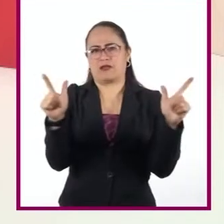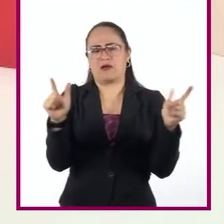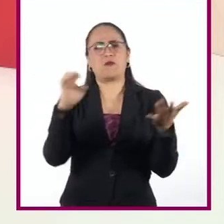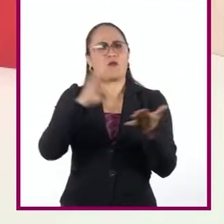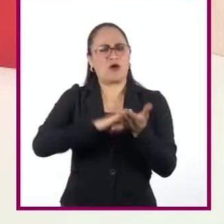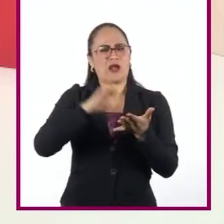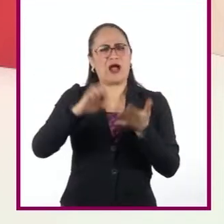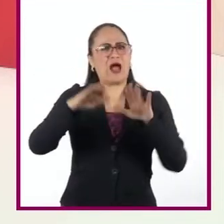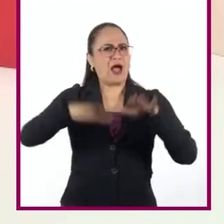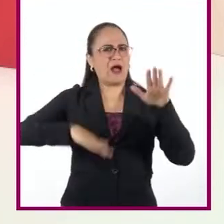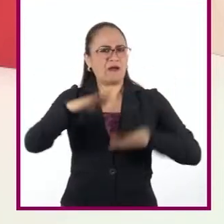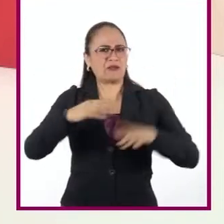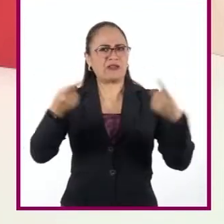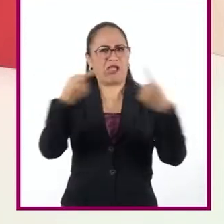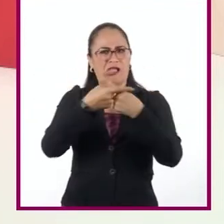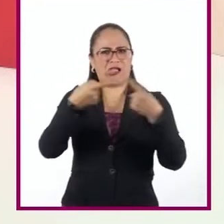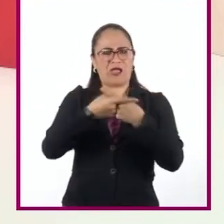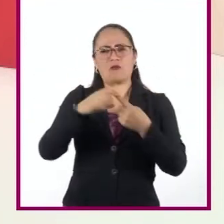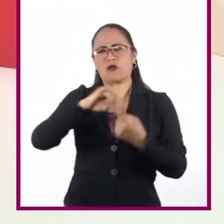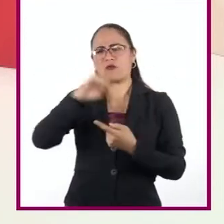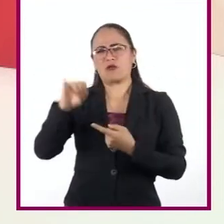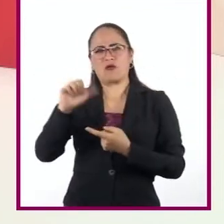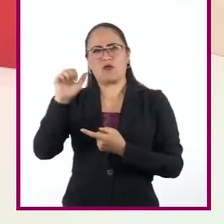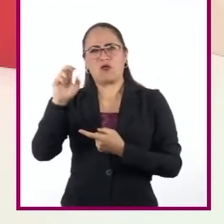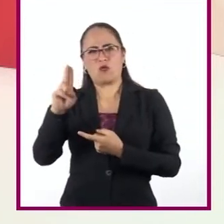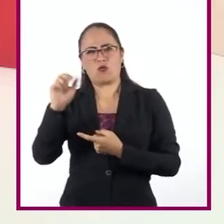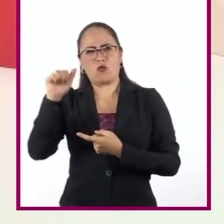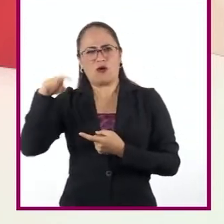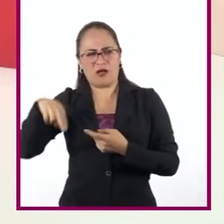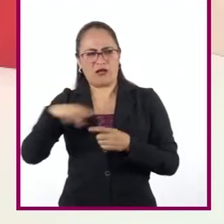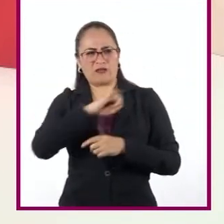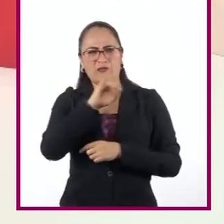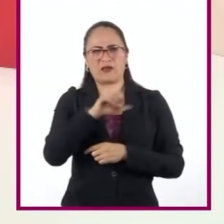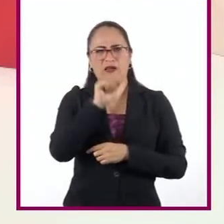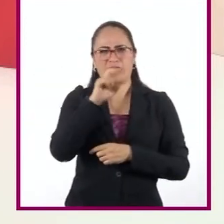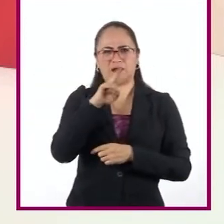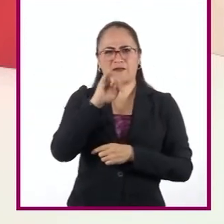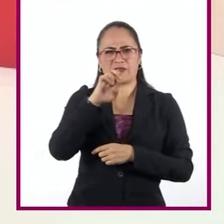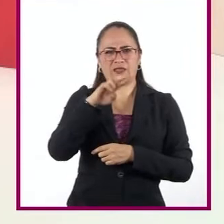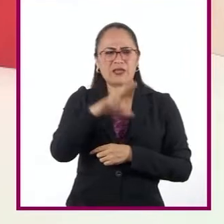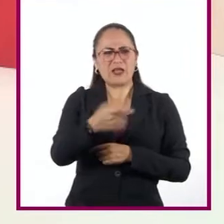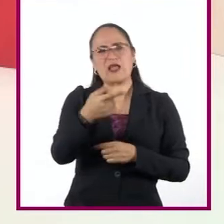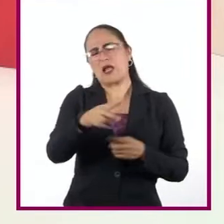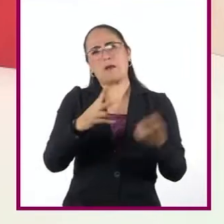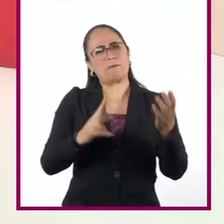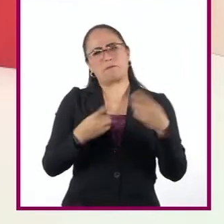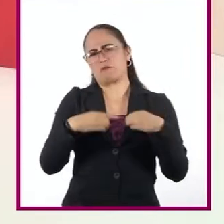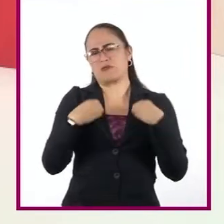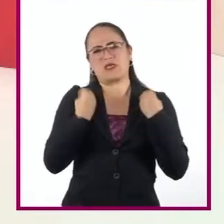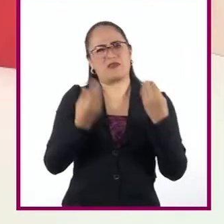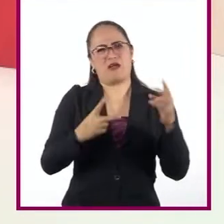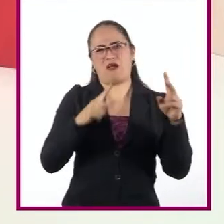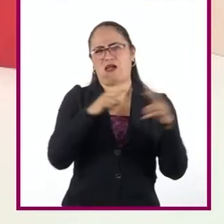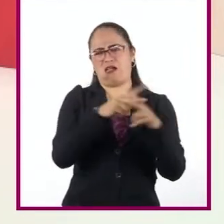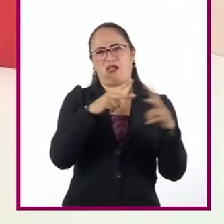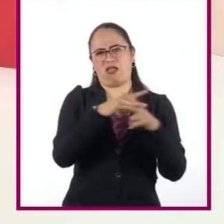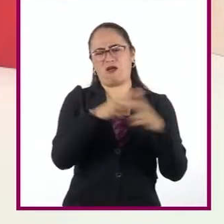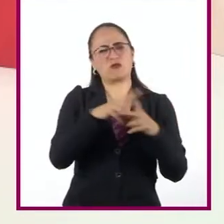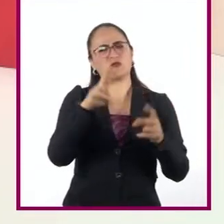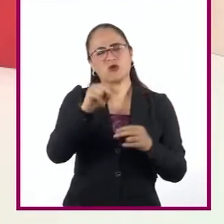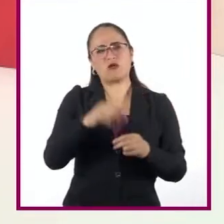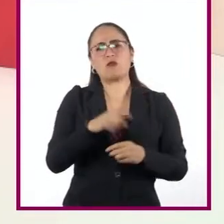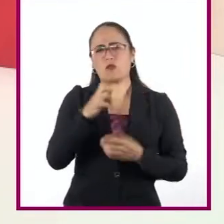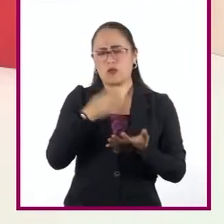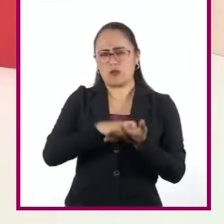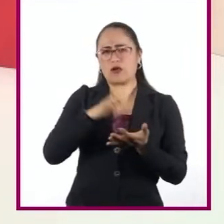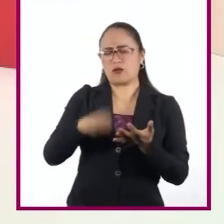entrar en conflicto con el derecho de Javier a vivir en una vida libre de violencia. Si Juan se expresa de manera grosera